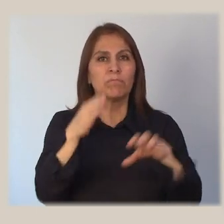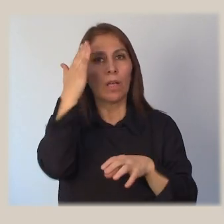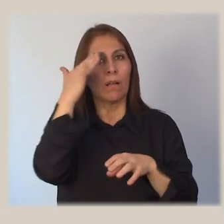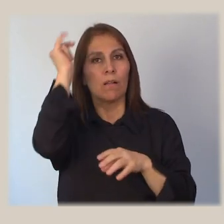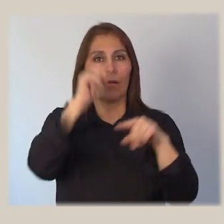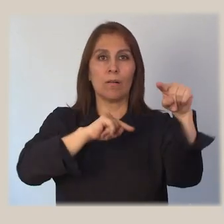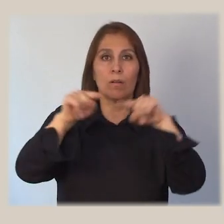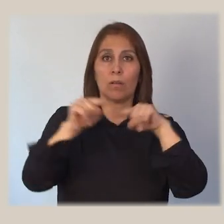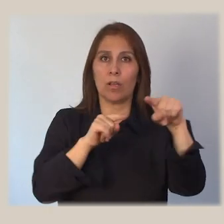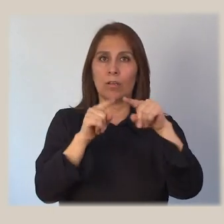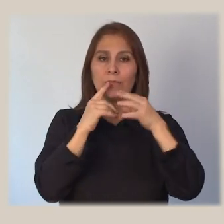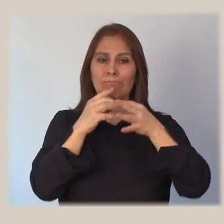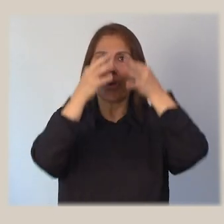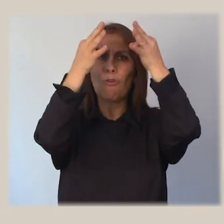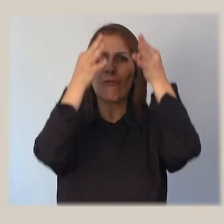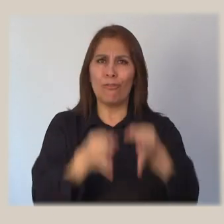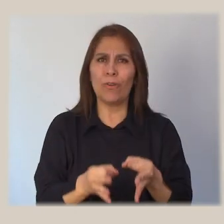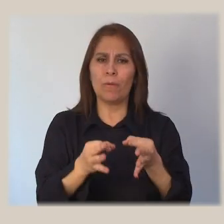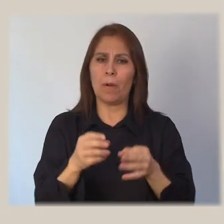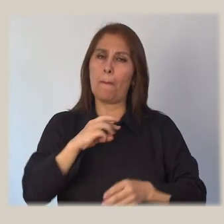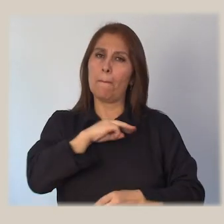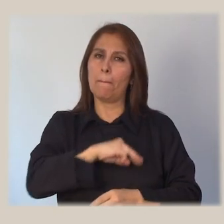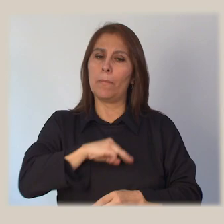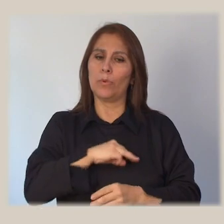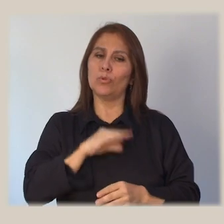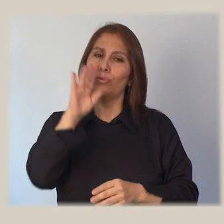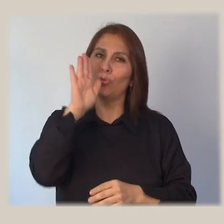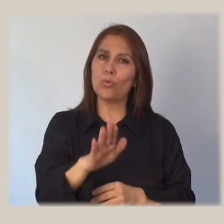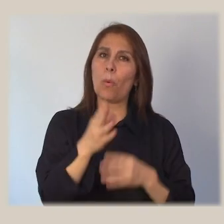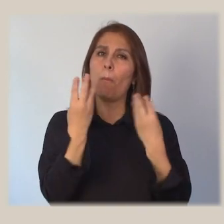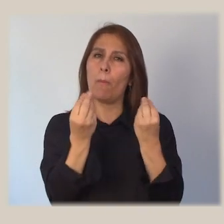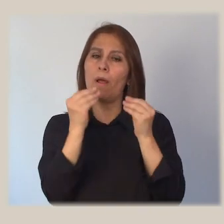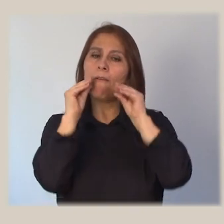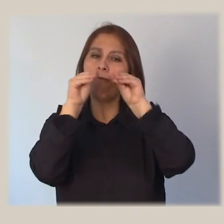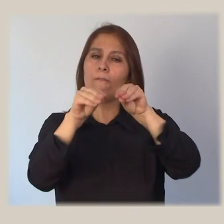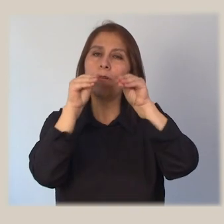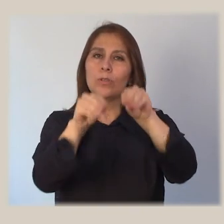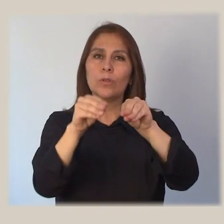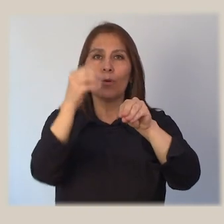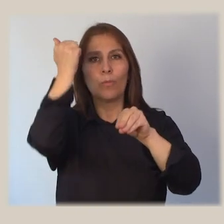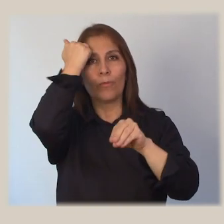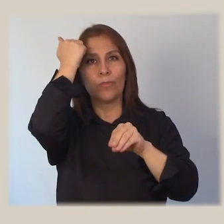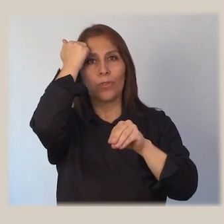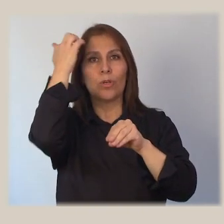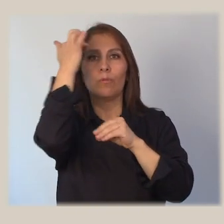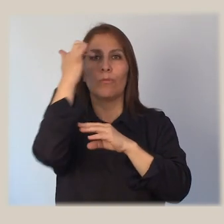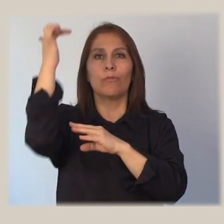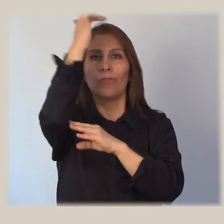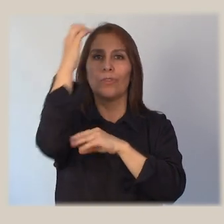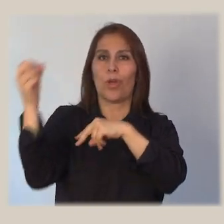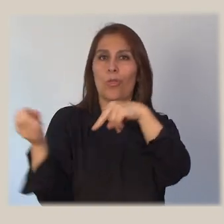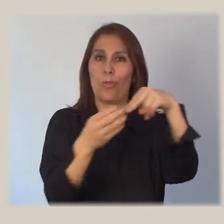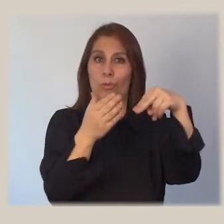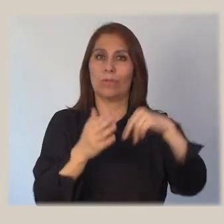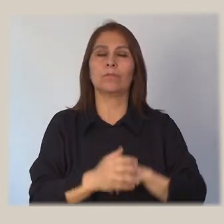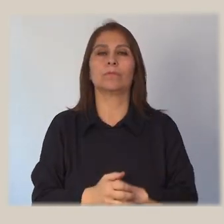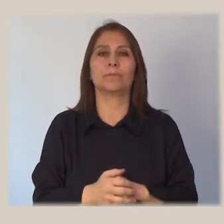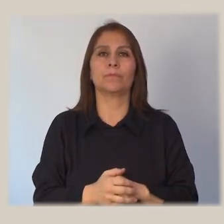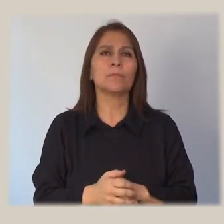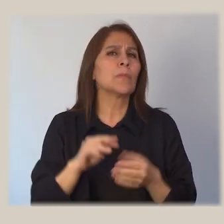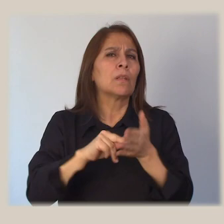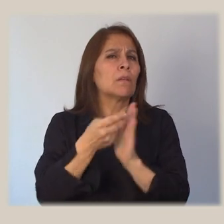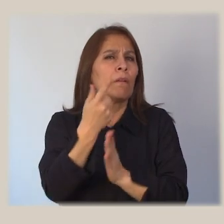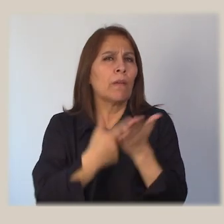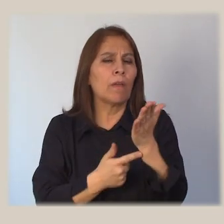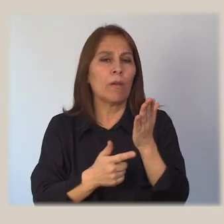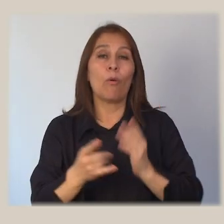y administrativas ratifica su misión como formadora de maestros y profesionales de la educación. En tal sentido,